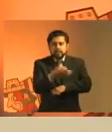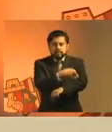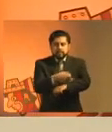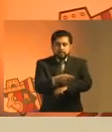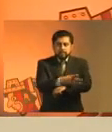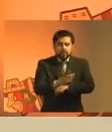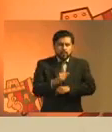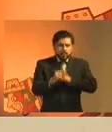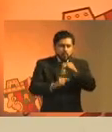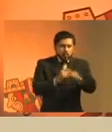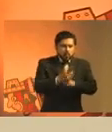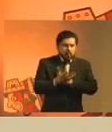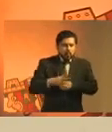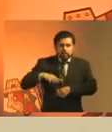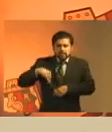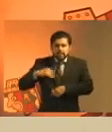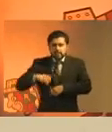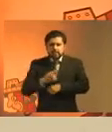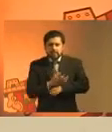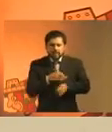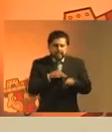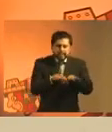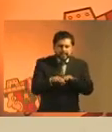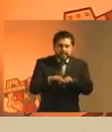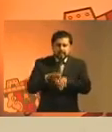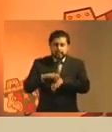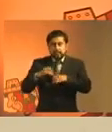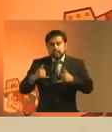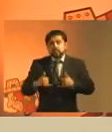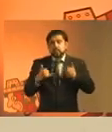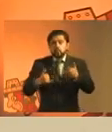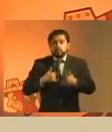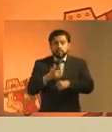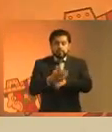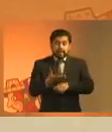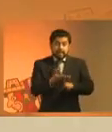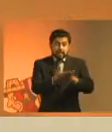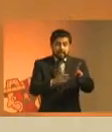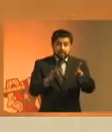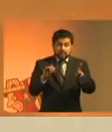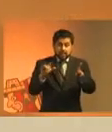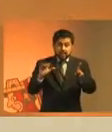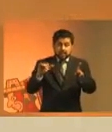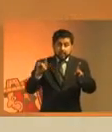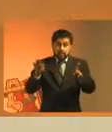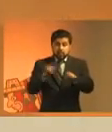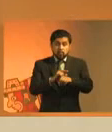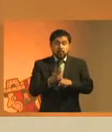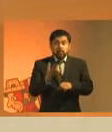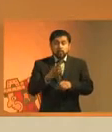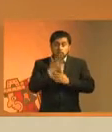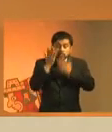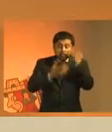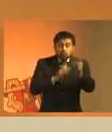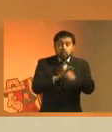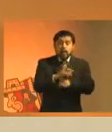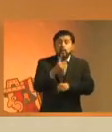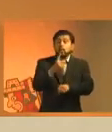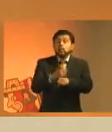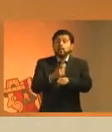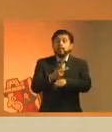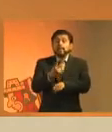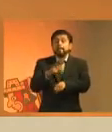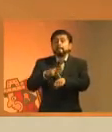tuvieron que batallar tuvieron que trabajar desde jóvenes carrillo puerto no estudió más que la primaria y casi de inmediato se puso a